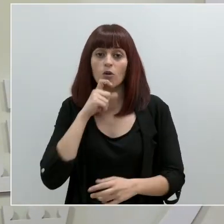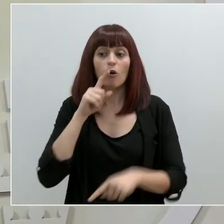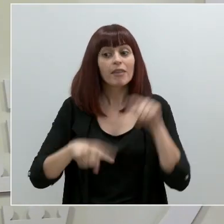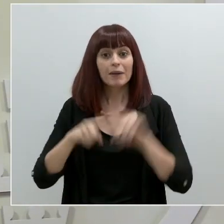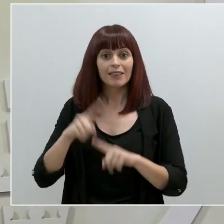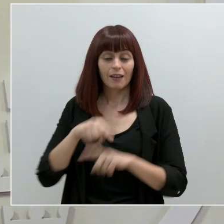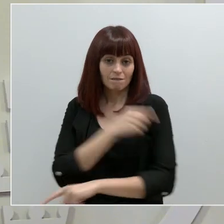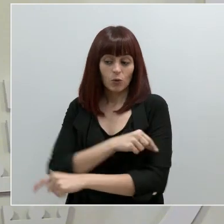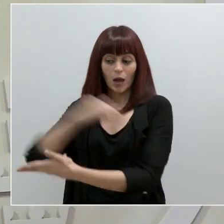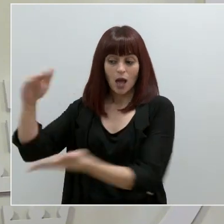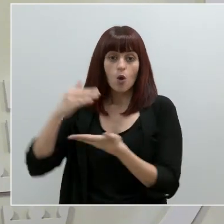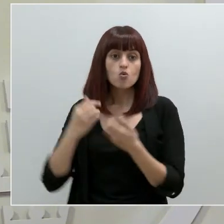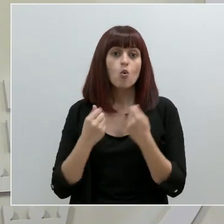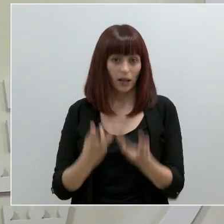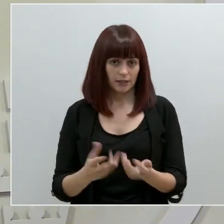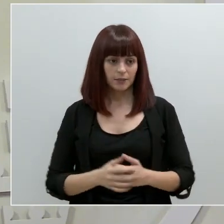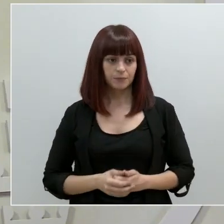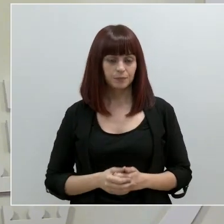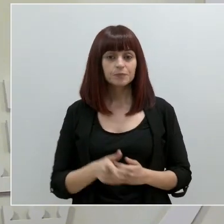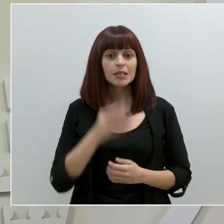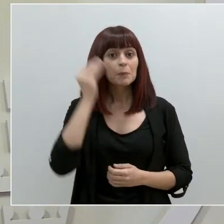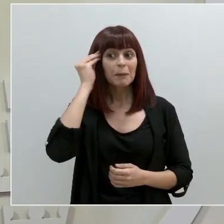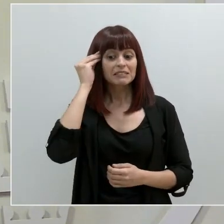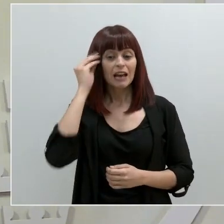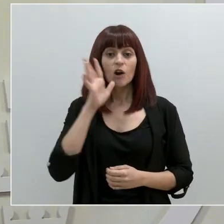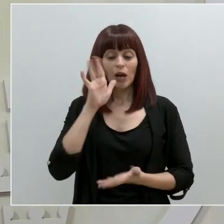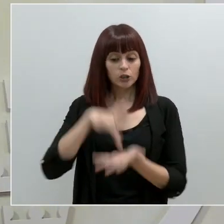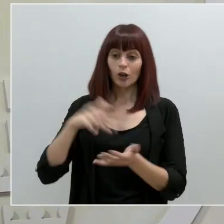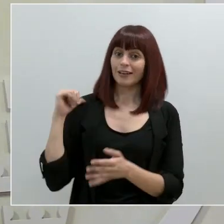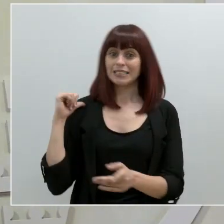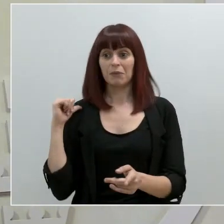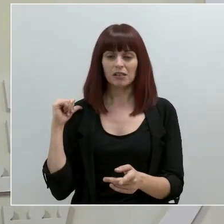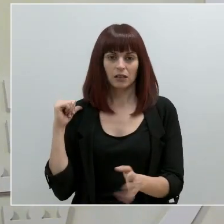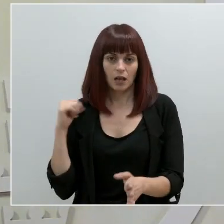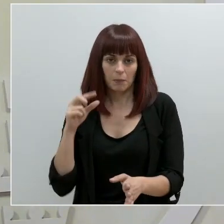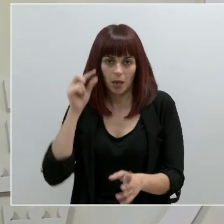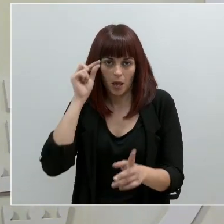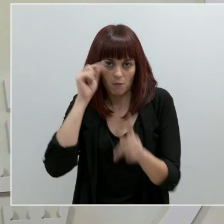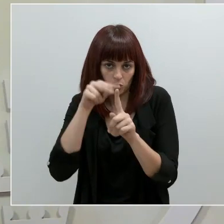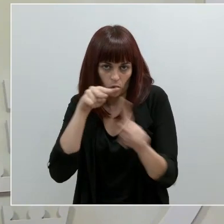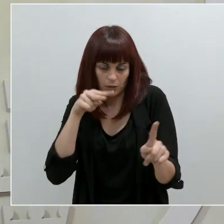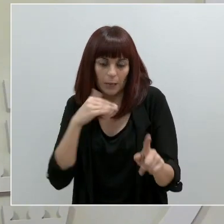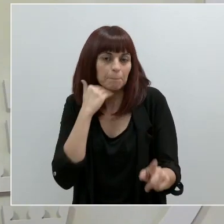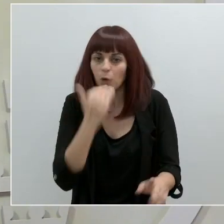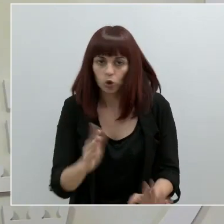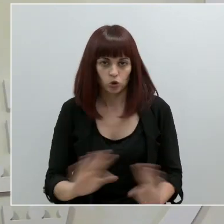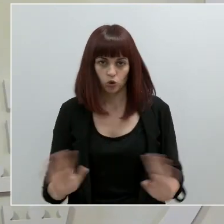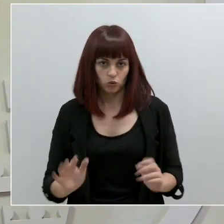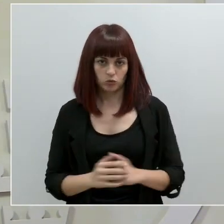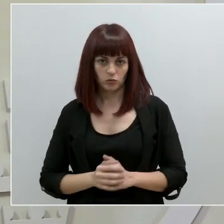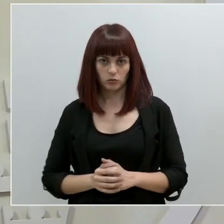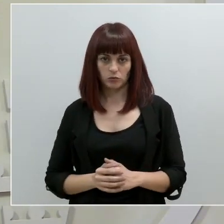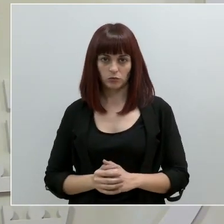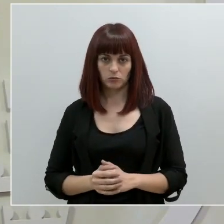llegando. Estamos en un escenario en el que pensar en Semana Santa en este momento, desde mi punto de vista, es un poco pronto para pensar en Semana